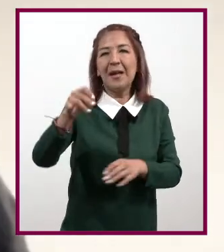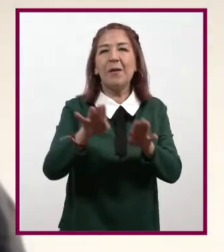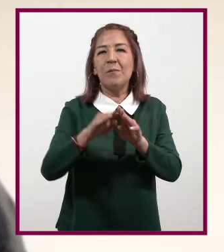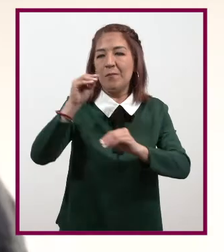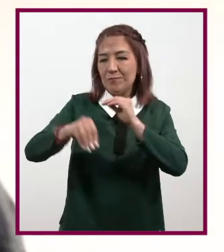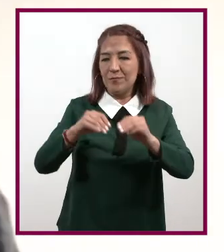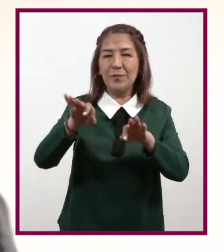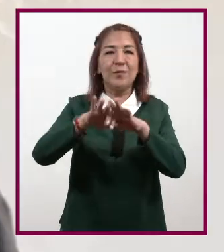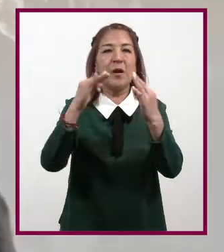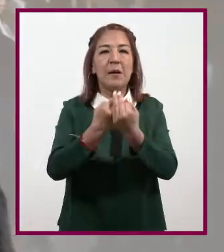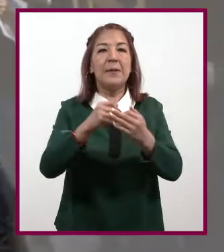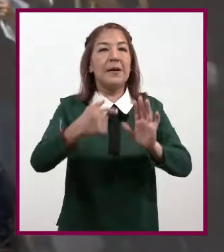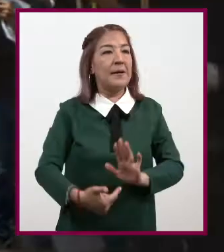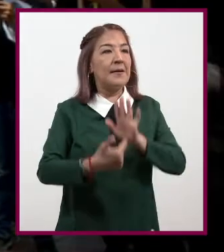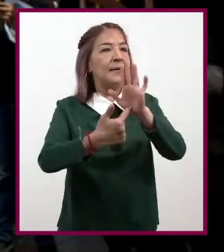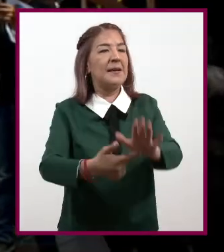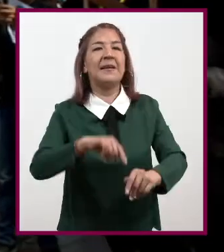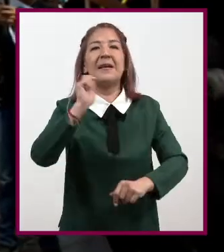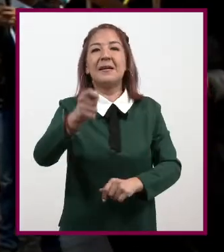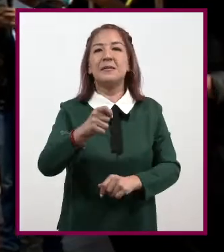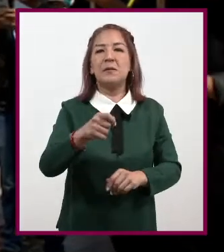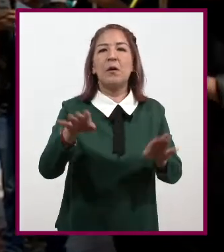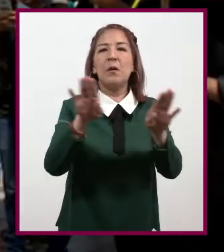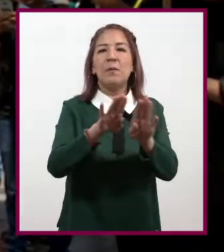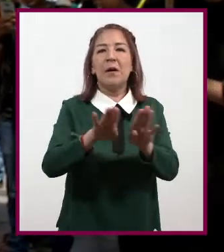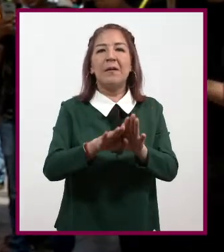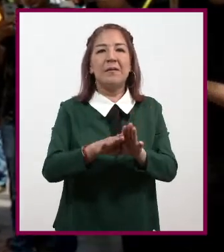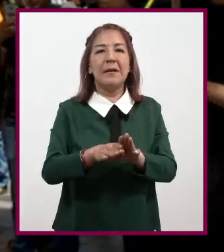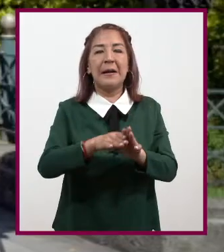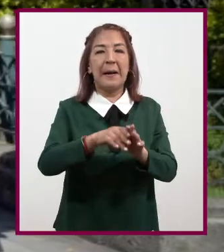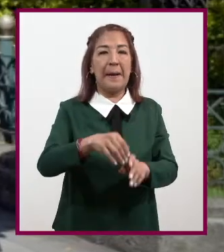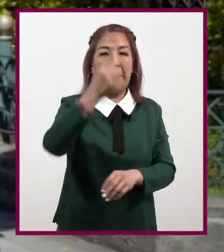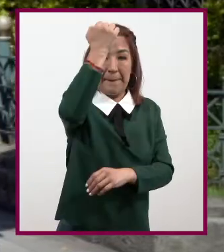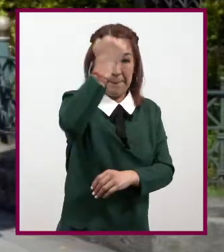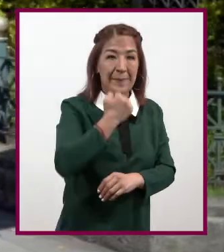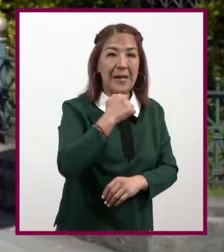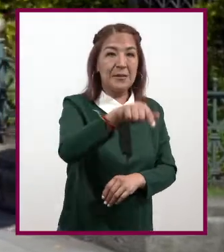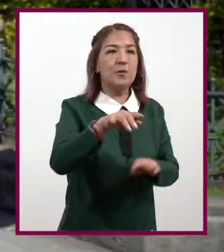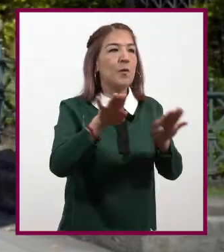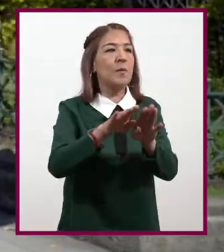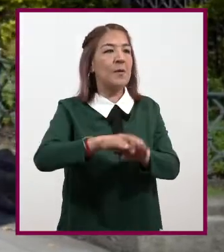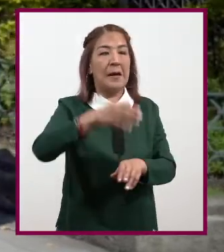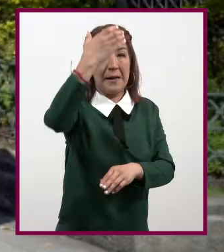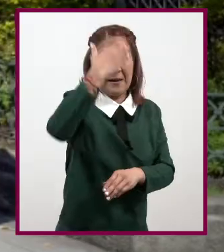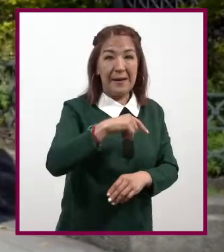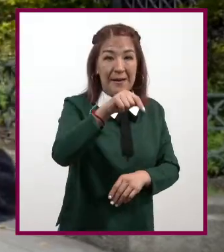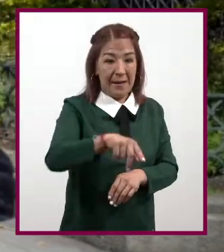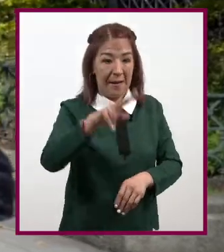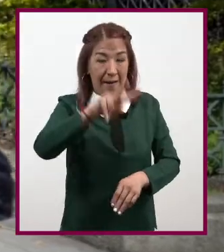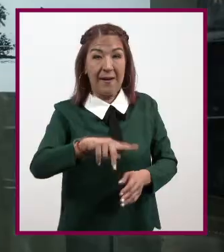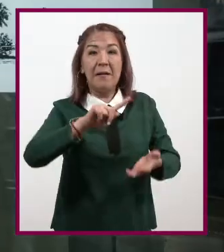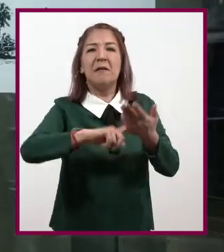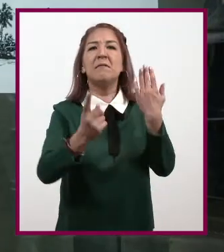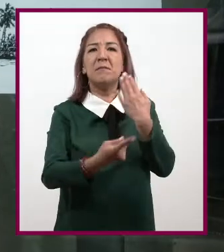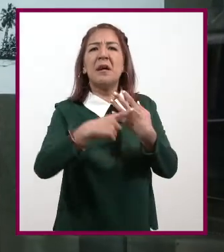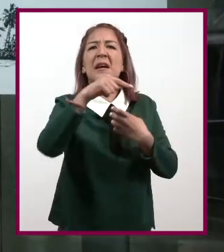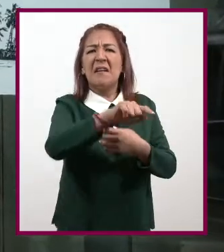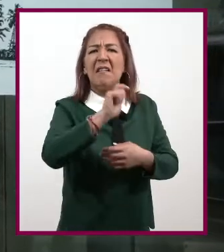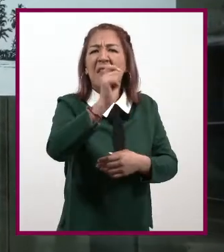es que se muestre la máscara de una máscara, sino se muestra la máscara per se, porque no hay nada detrás de la